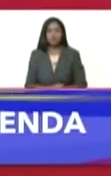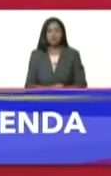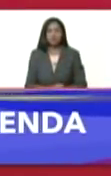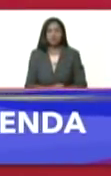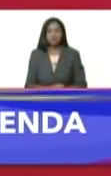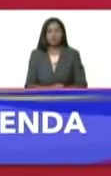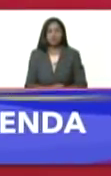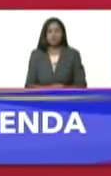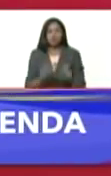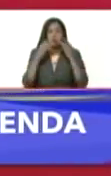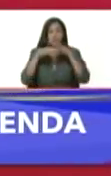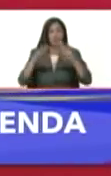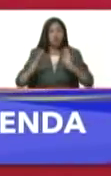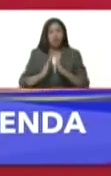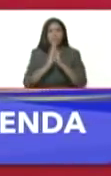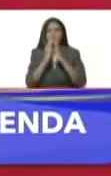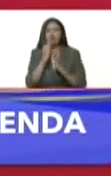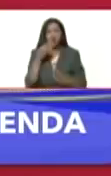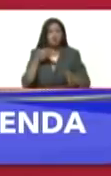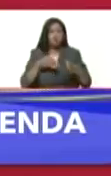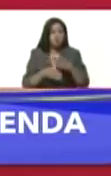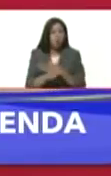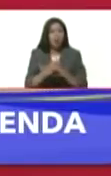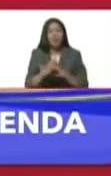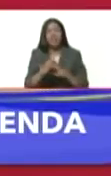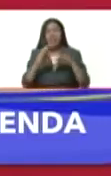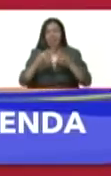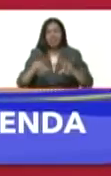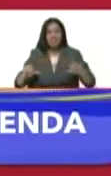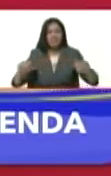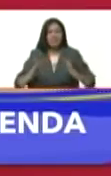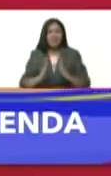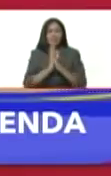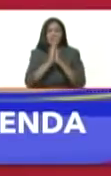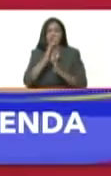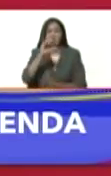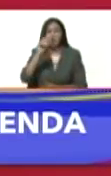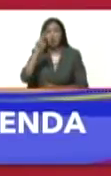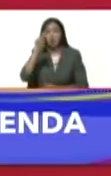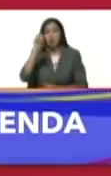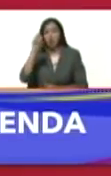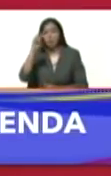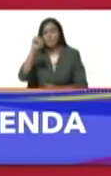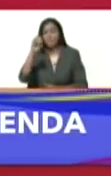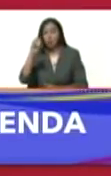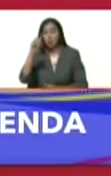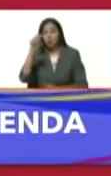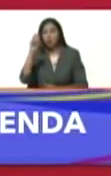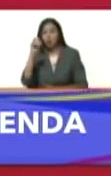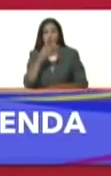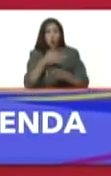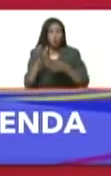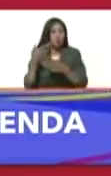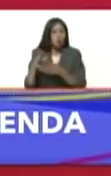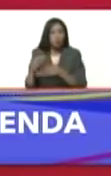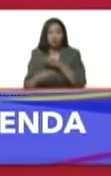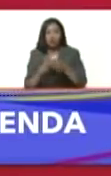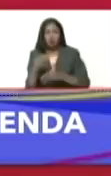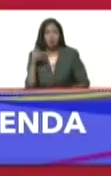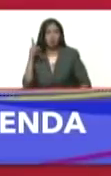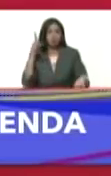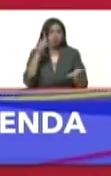la bendición de la Virgen yo dije, voy a tierra de la Virgen, voy, llueva, trueno y relampague,